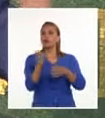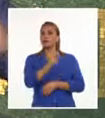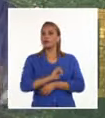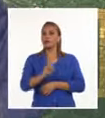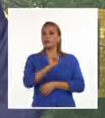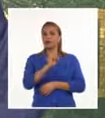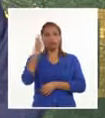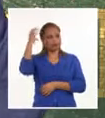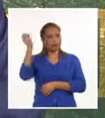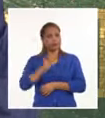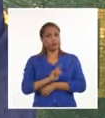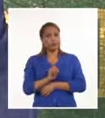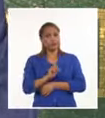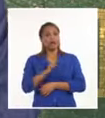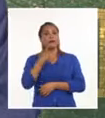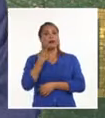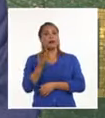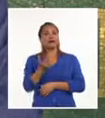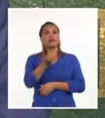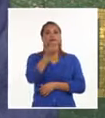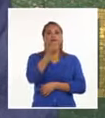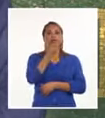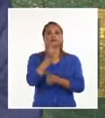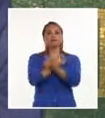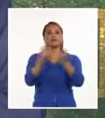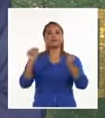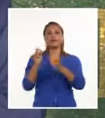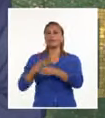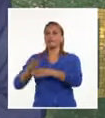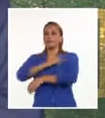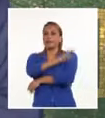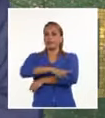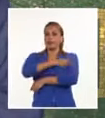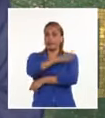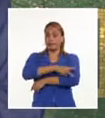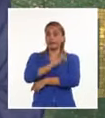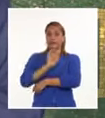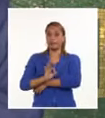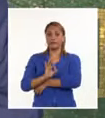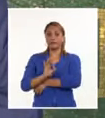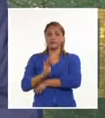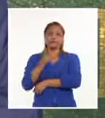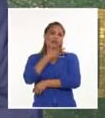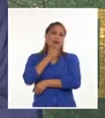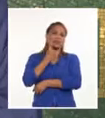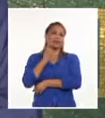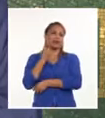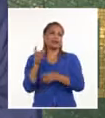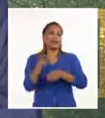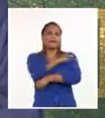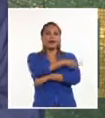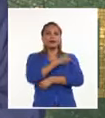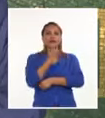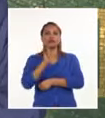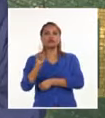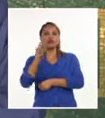la soberanía de los países. Y ahí un pequeño paréntesis, porque me parece que no son organizaciones no gubernamentales, porque son